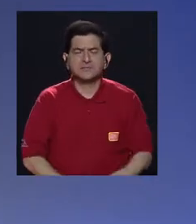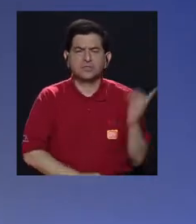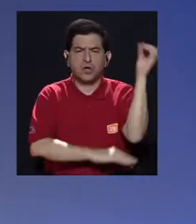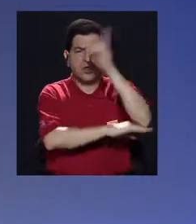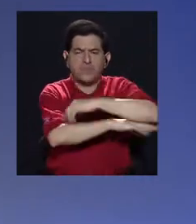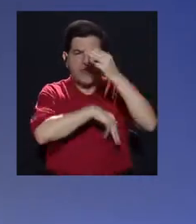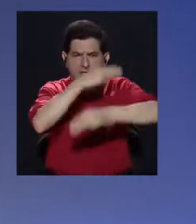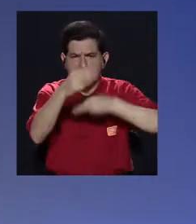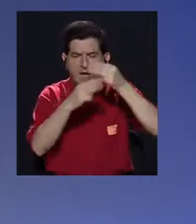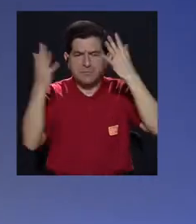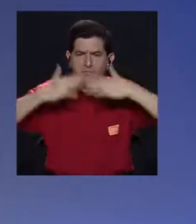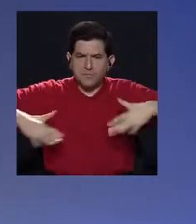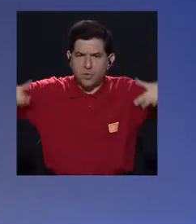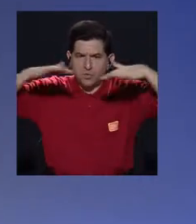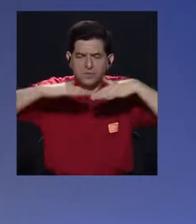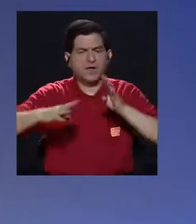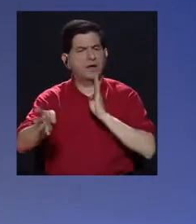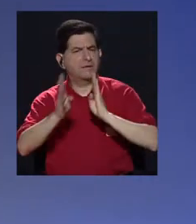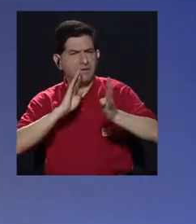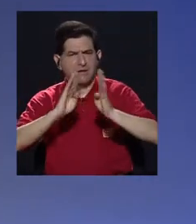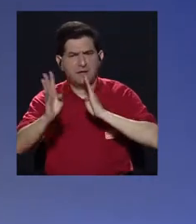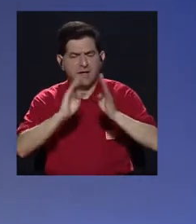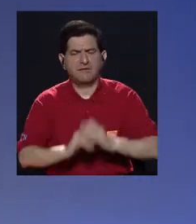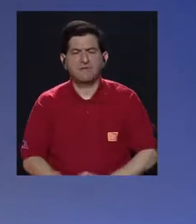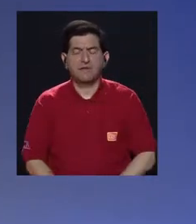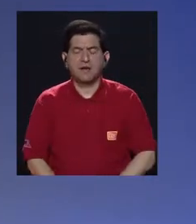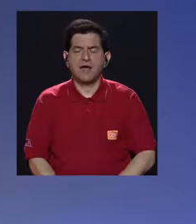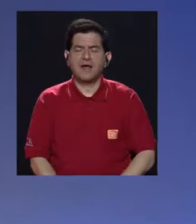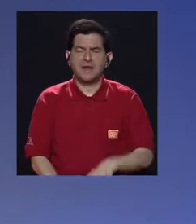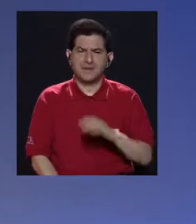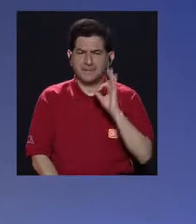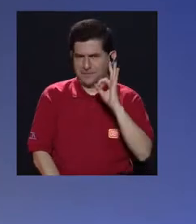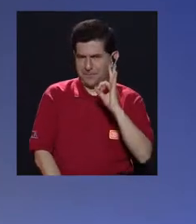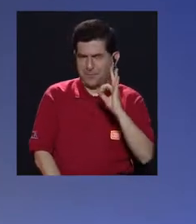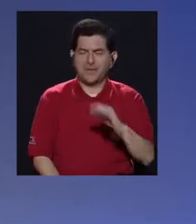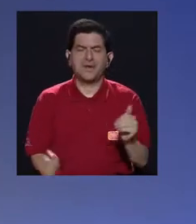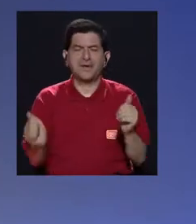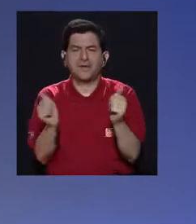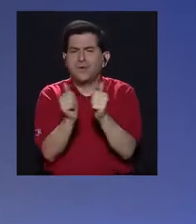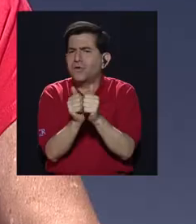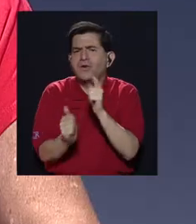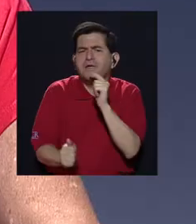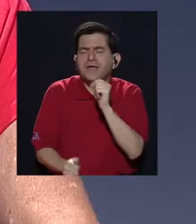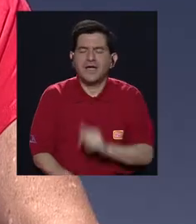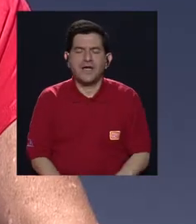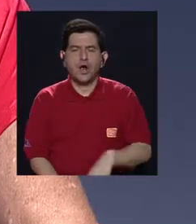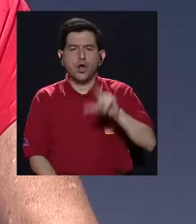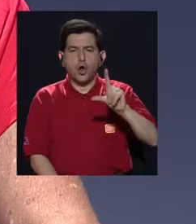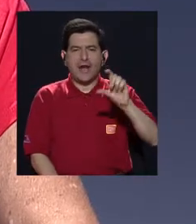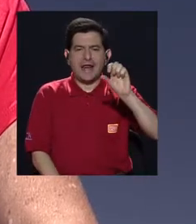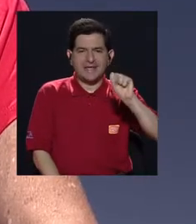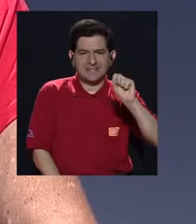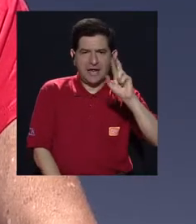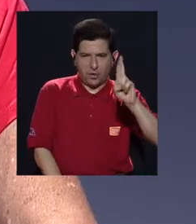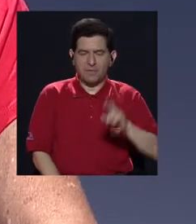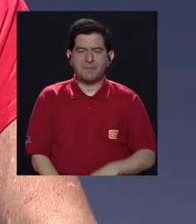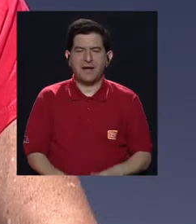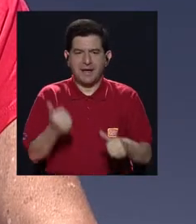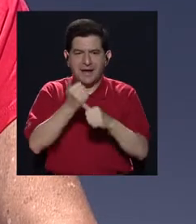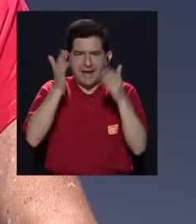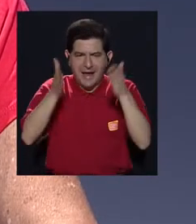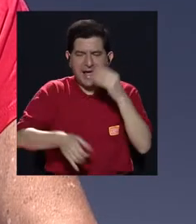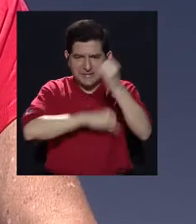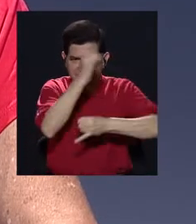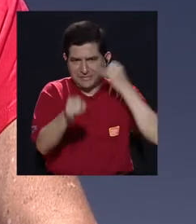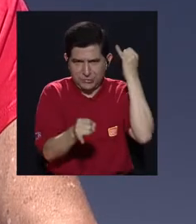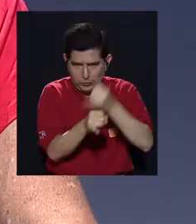mundial del ambiente vamos a conversar tener una grata conversación con doña lorena san román quien es